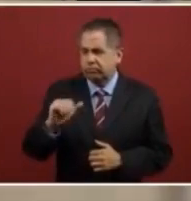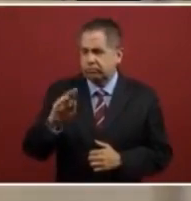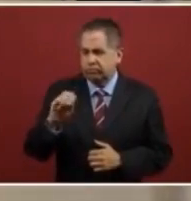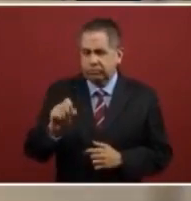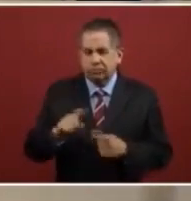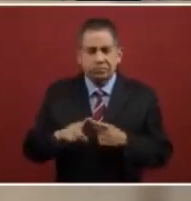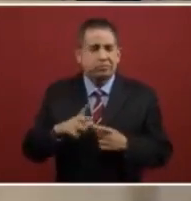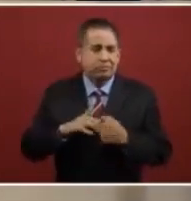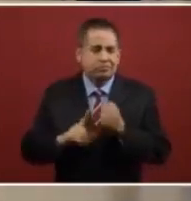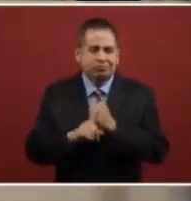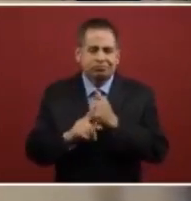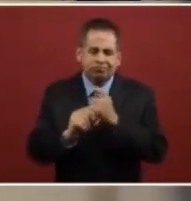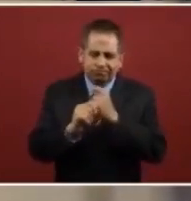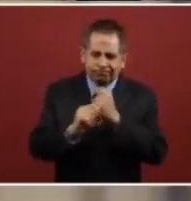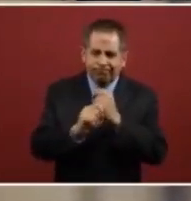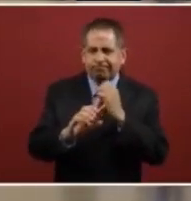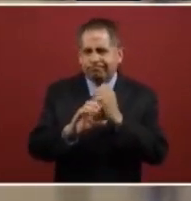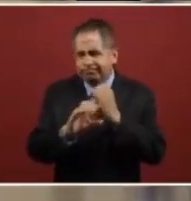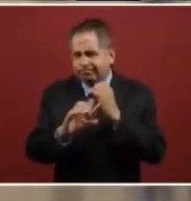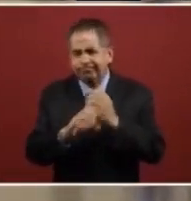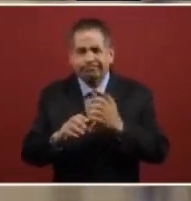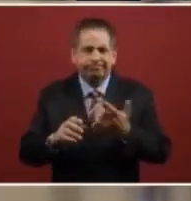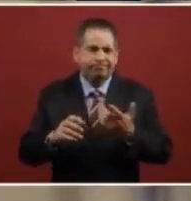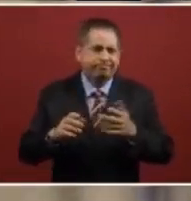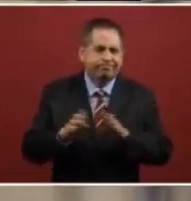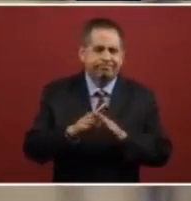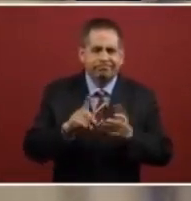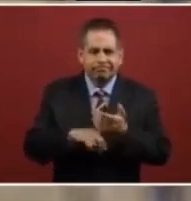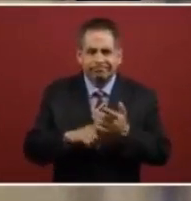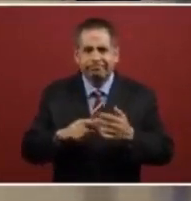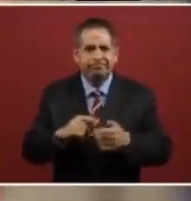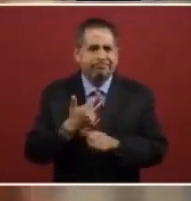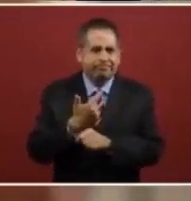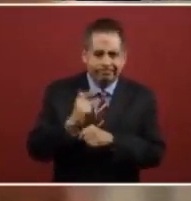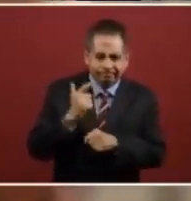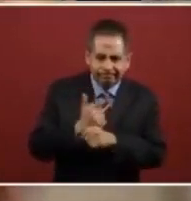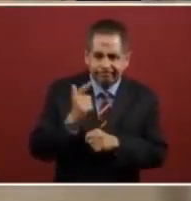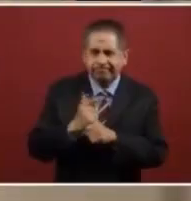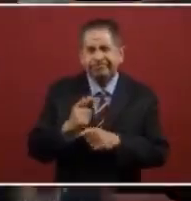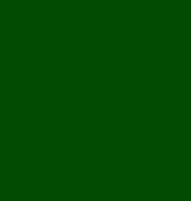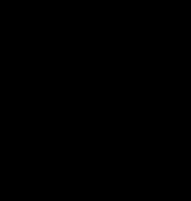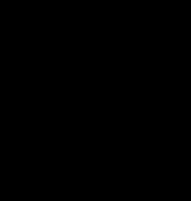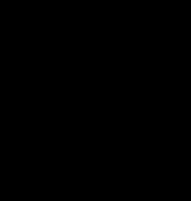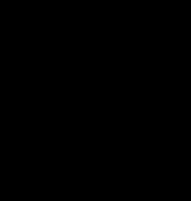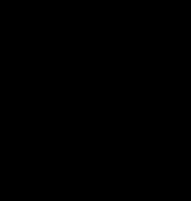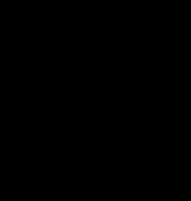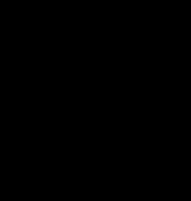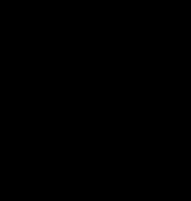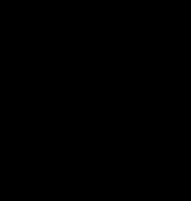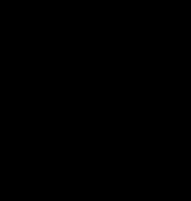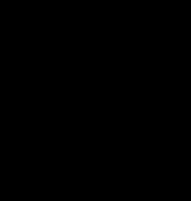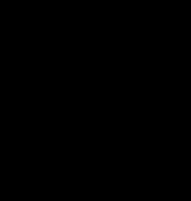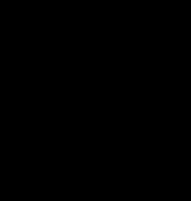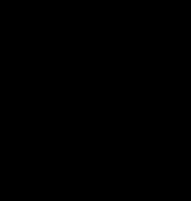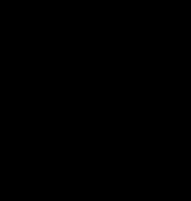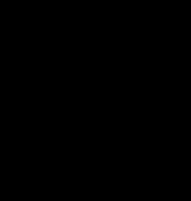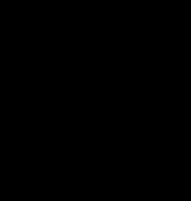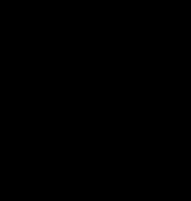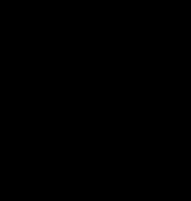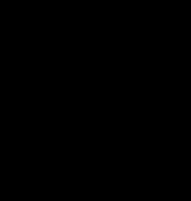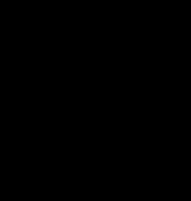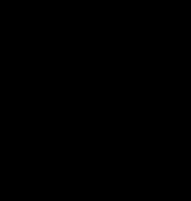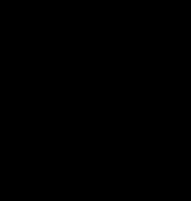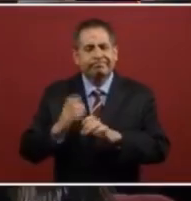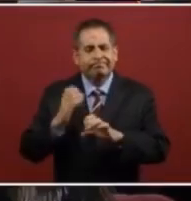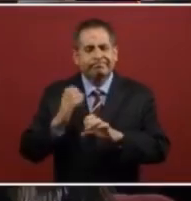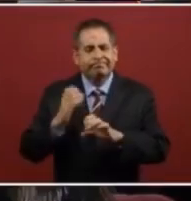del transporte entre las plataformas There's y el gremio something de about, taxistas y transportistas. ¿Qué hacer desde la presidencia it's para got to apoyar do with